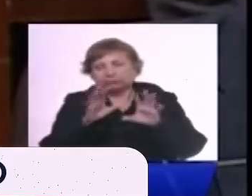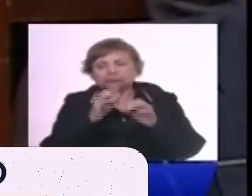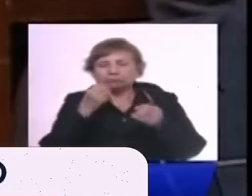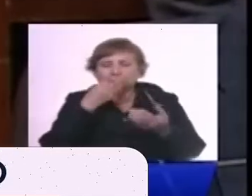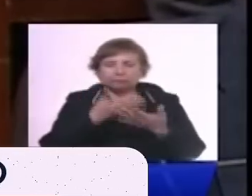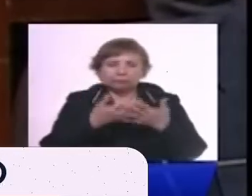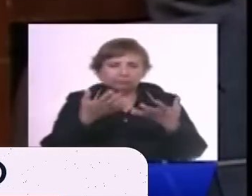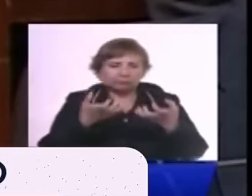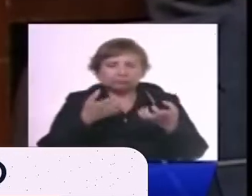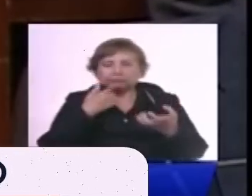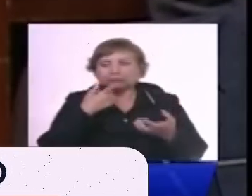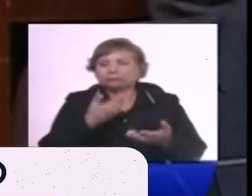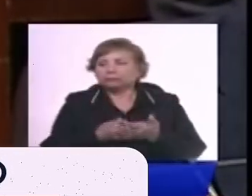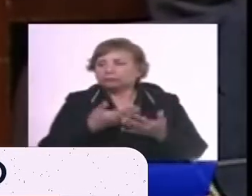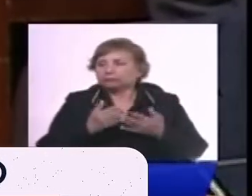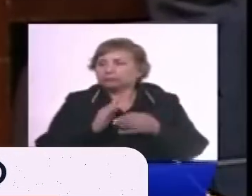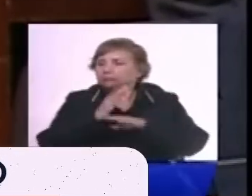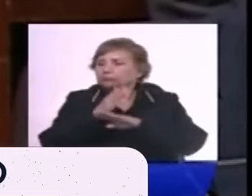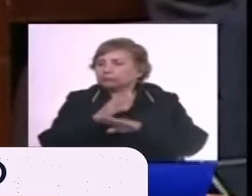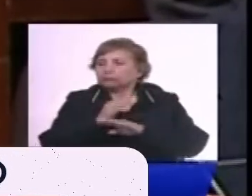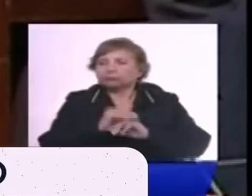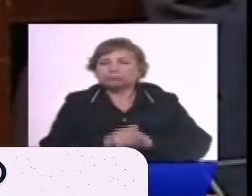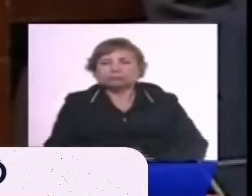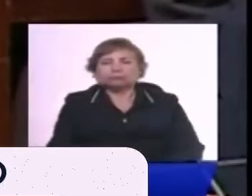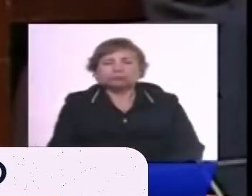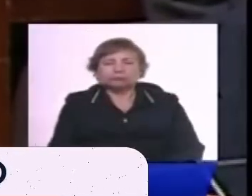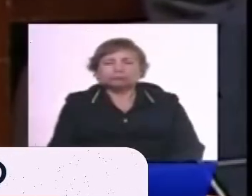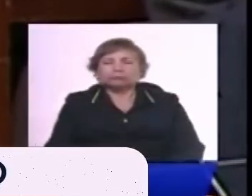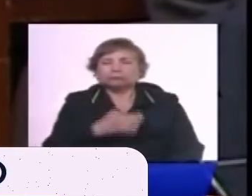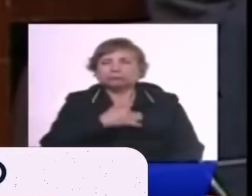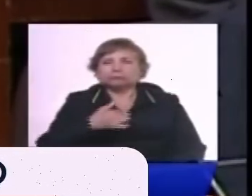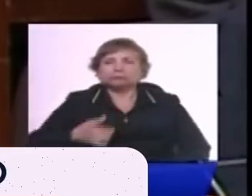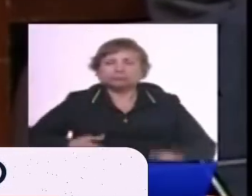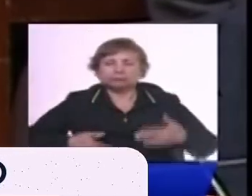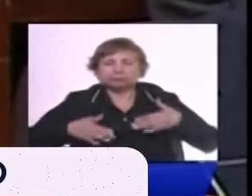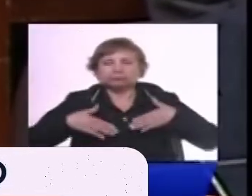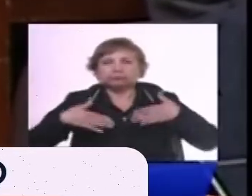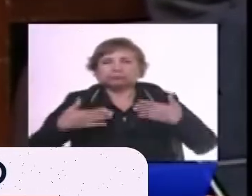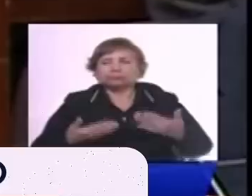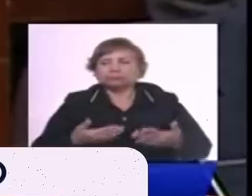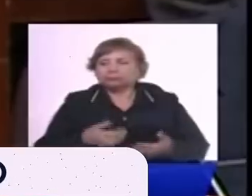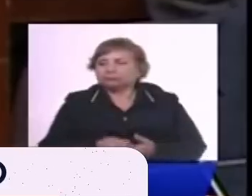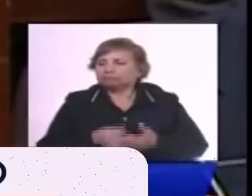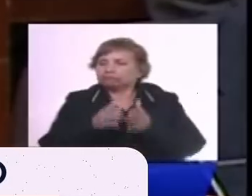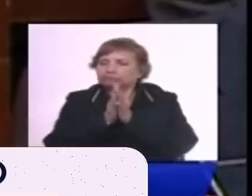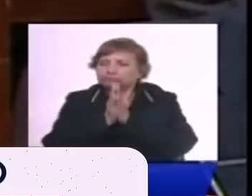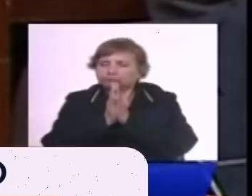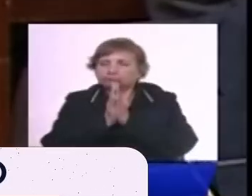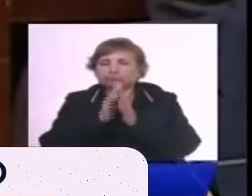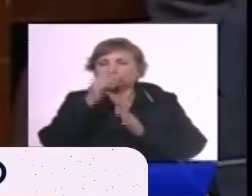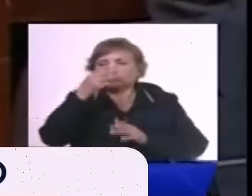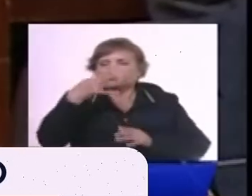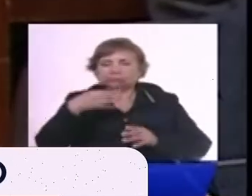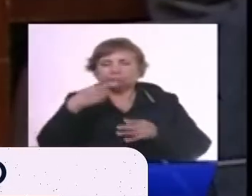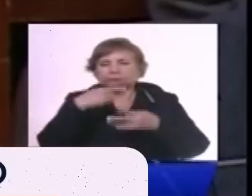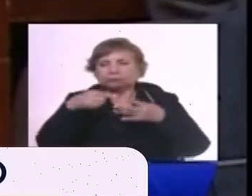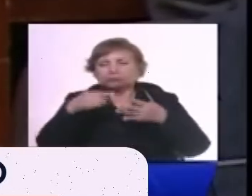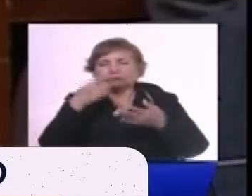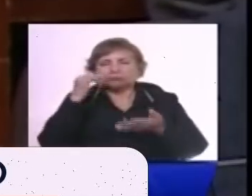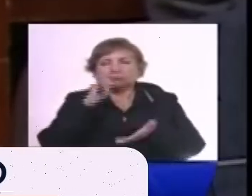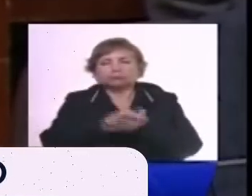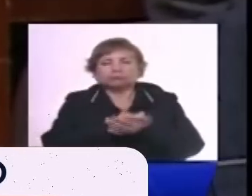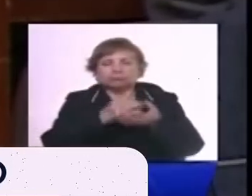quisiera, por su intermedio, presidente, poder pedir un cuarto intermedio.